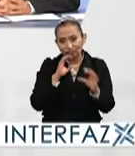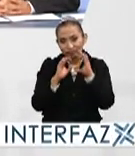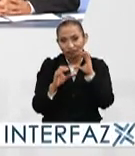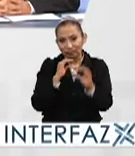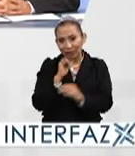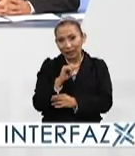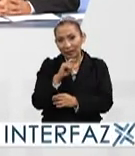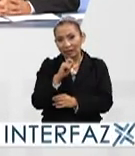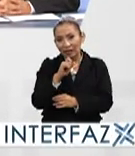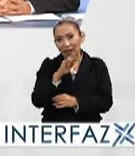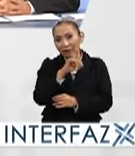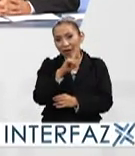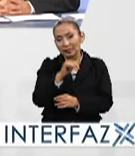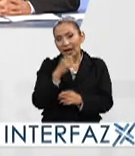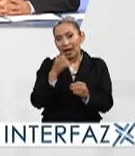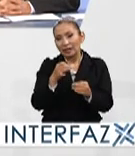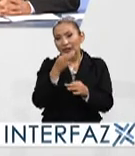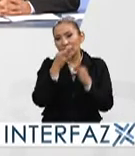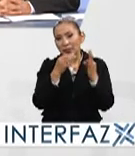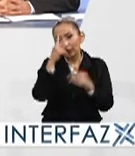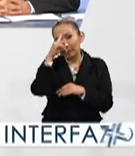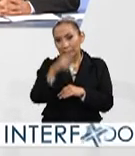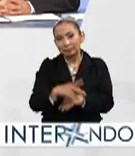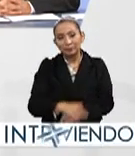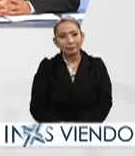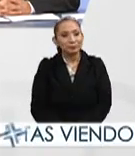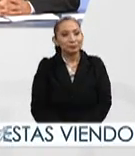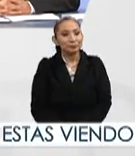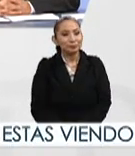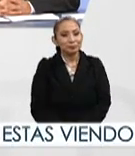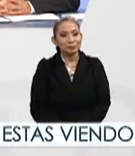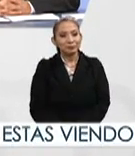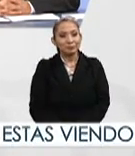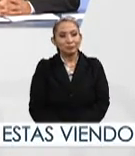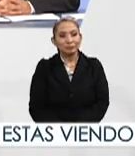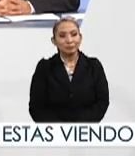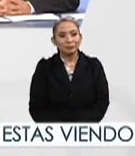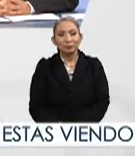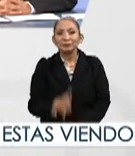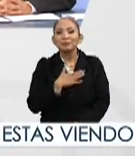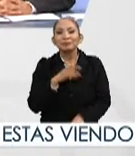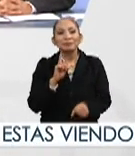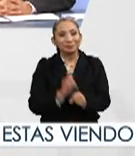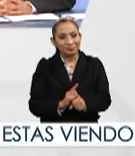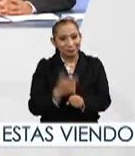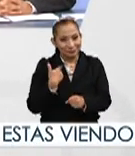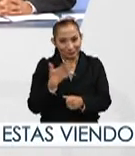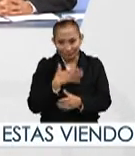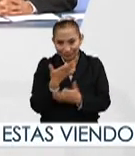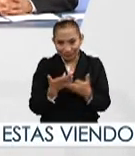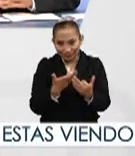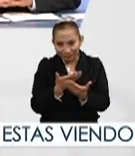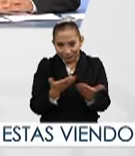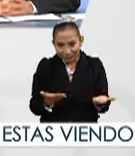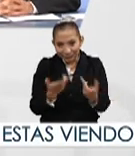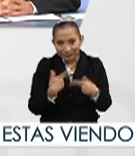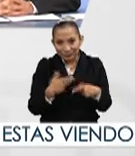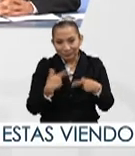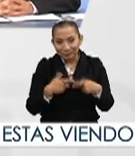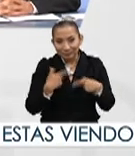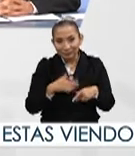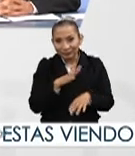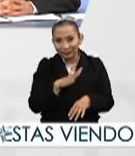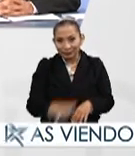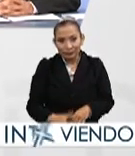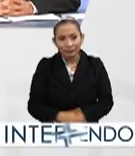comunicación para Interfaz y la Agencia Informativa de Educación de México. Buenos días. Muy buenos días y buenos días también a todo el